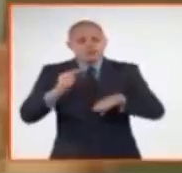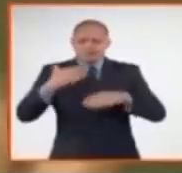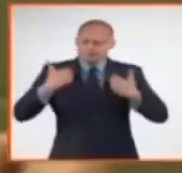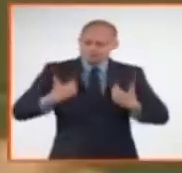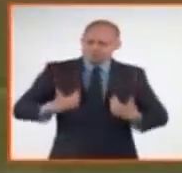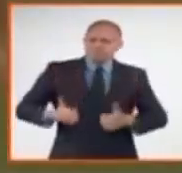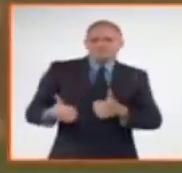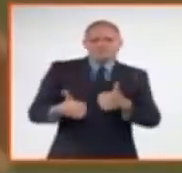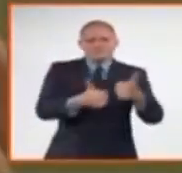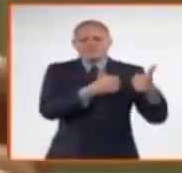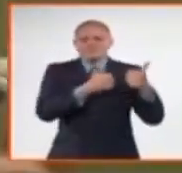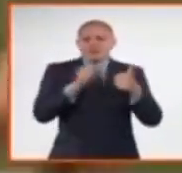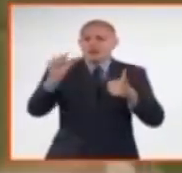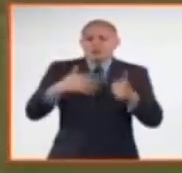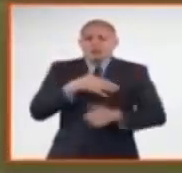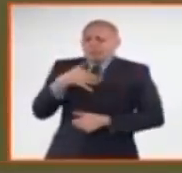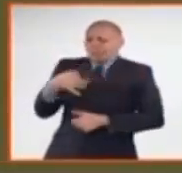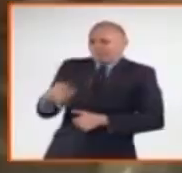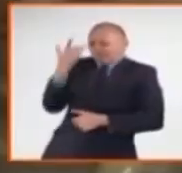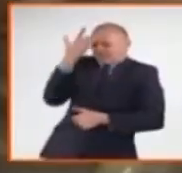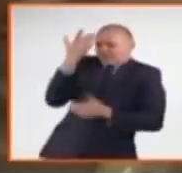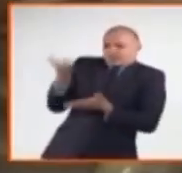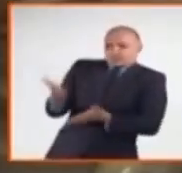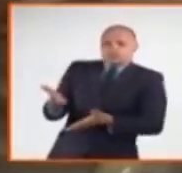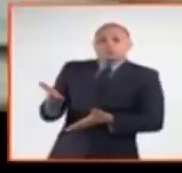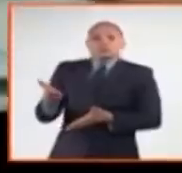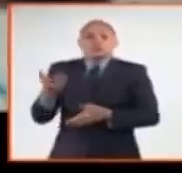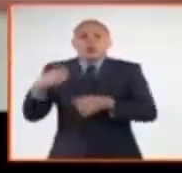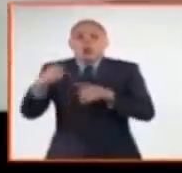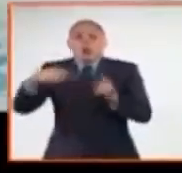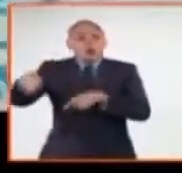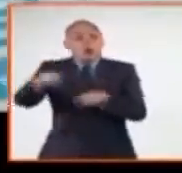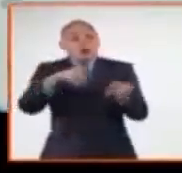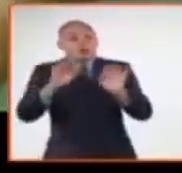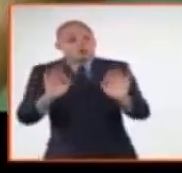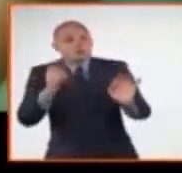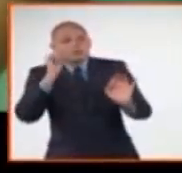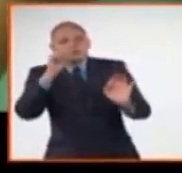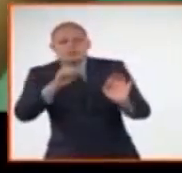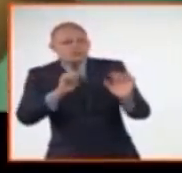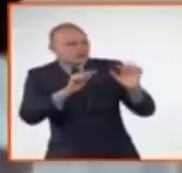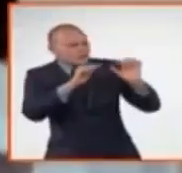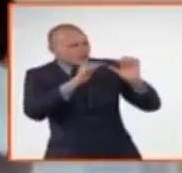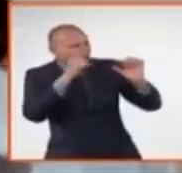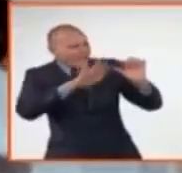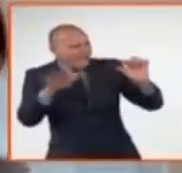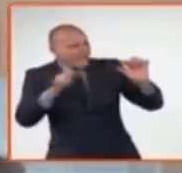vergüenza para el arte en esta dosis